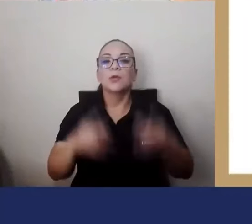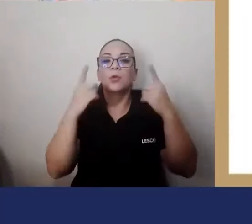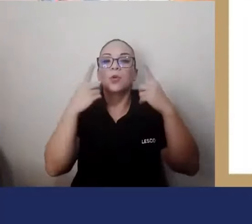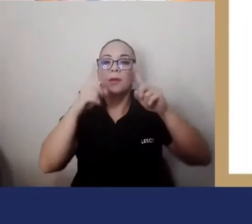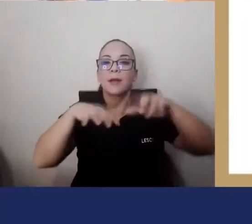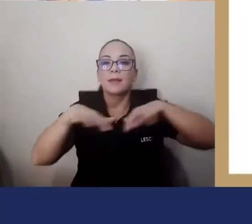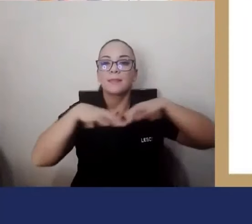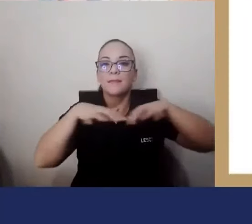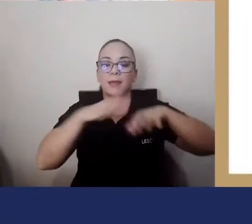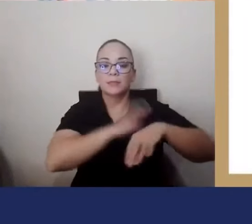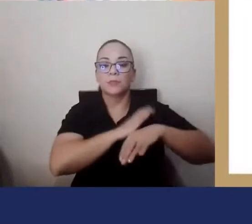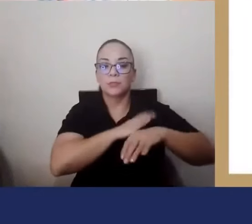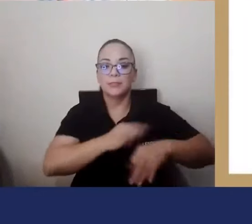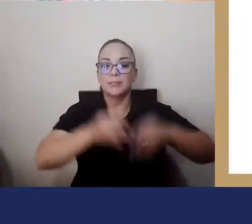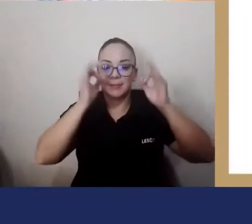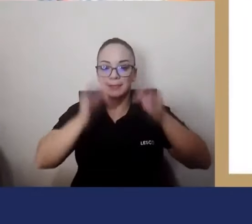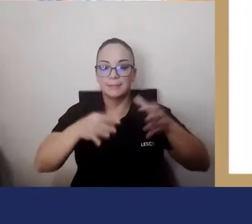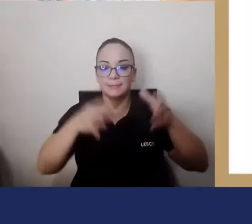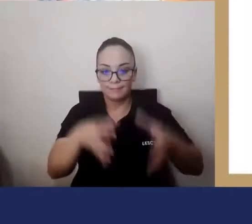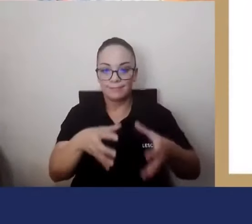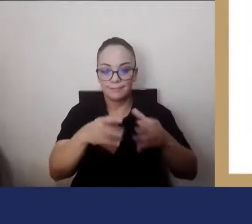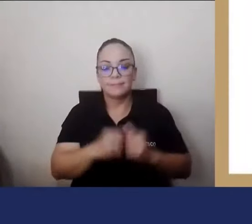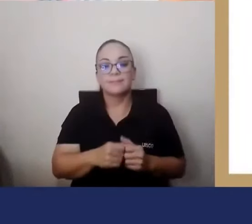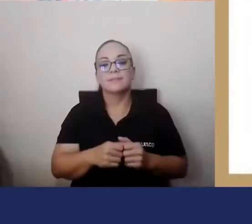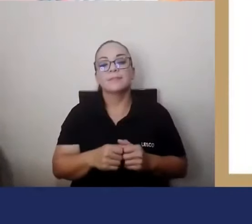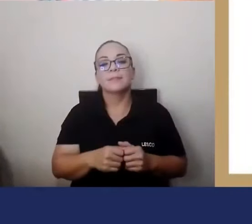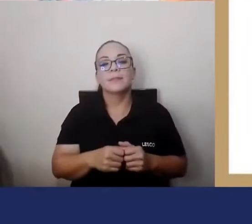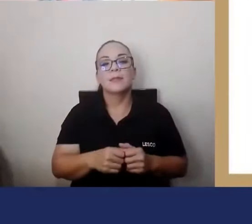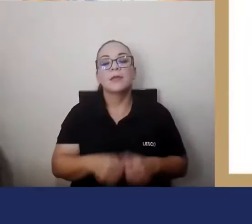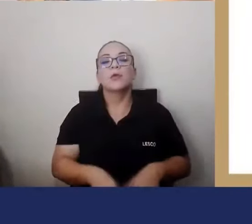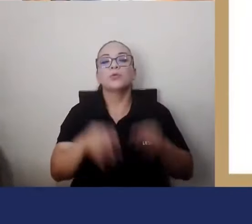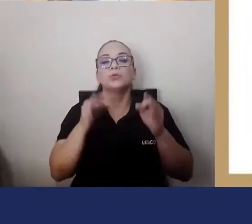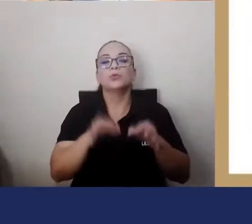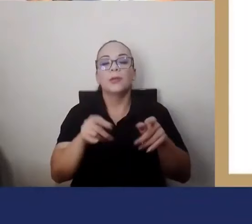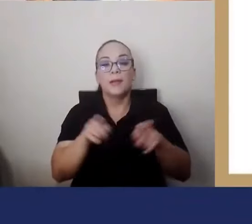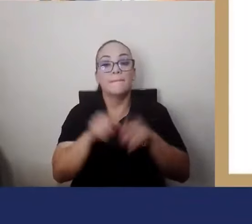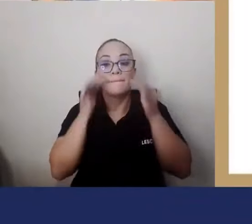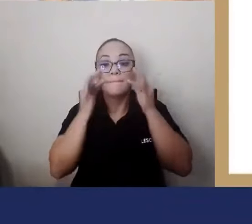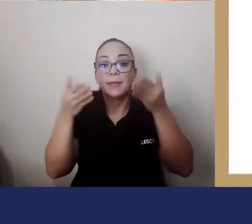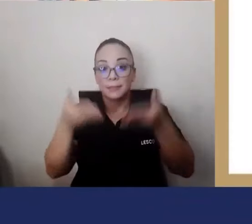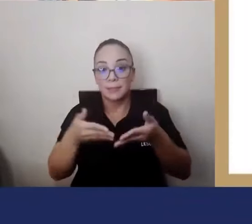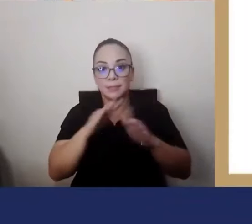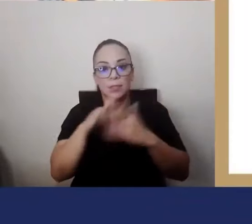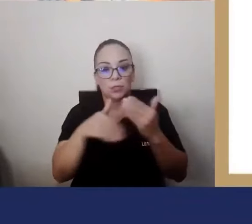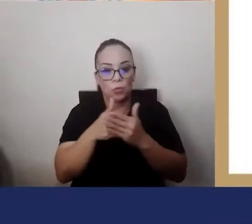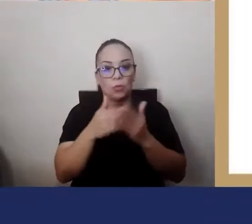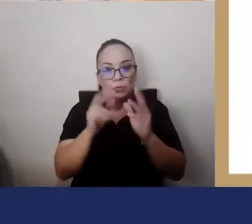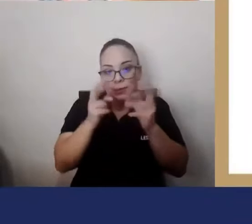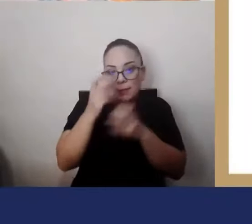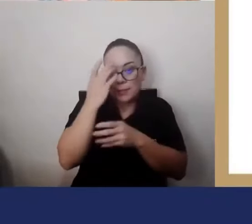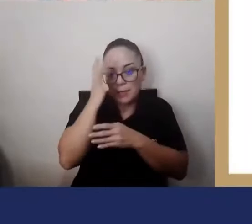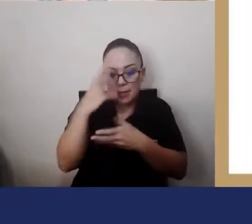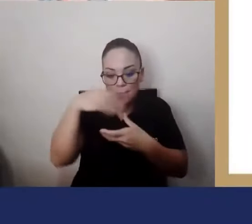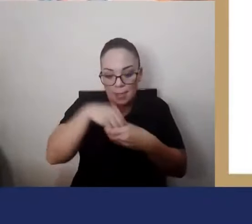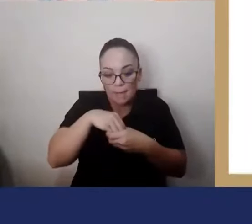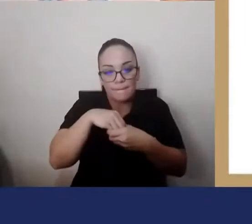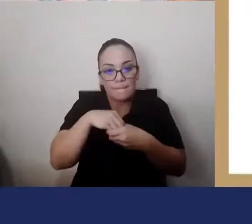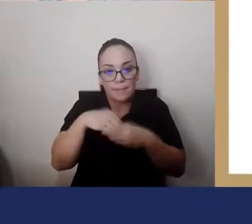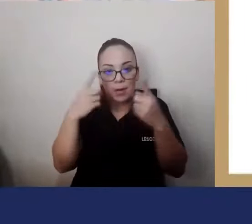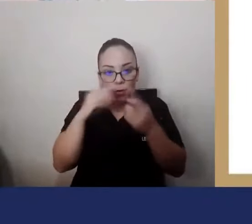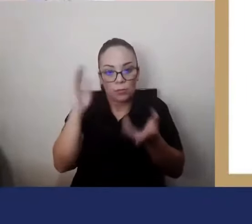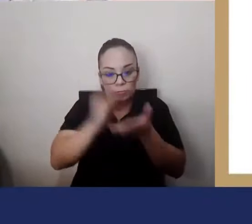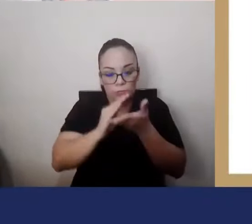policiales y consolidar nuestra presencia e inversión inteligente en la sociedad costarricense. Señor